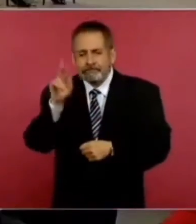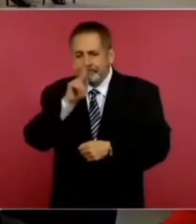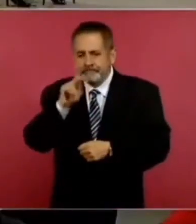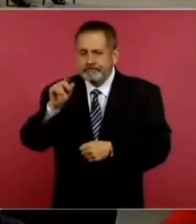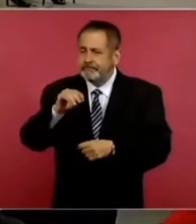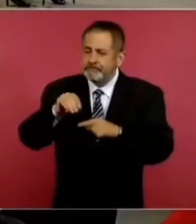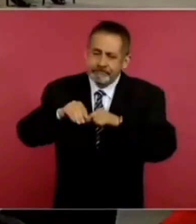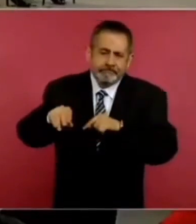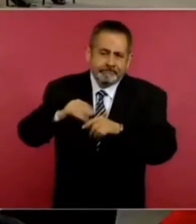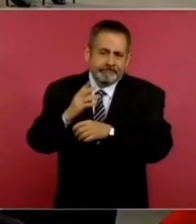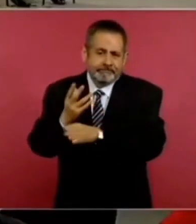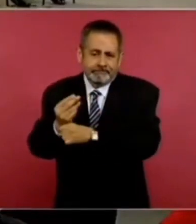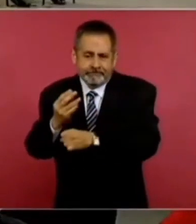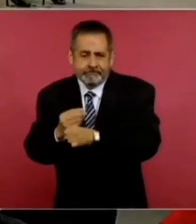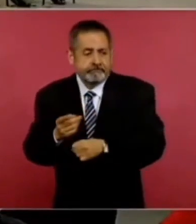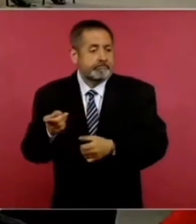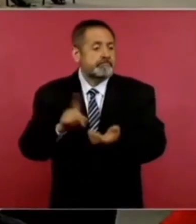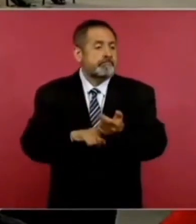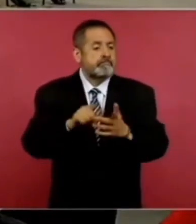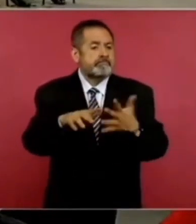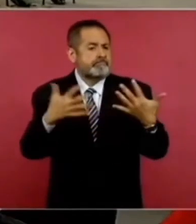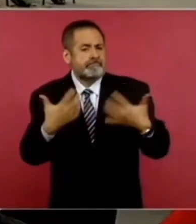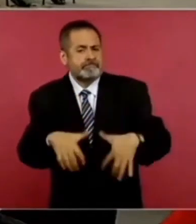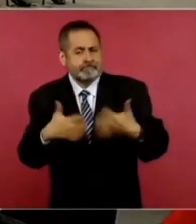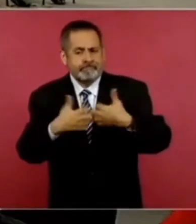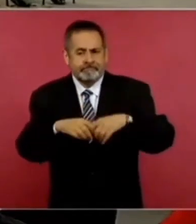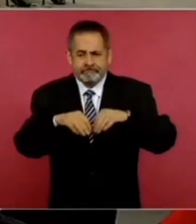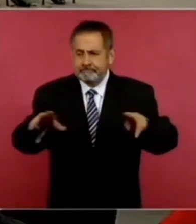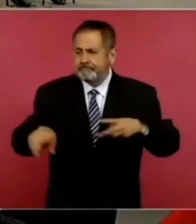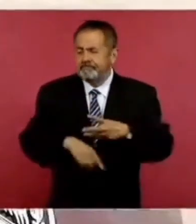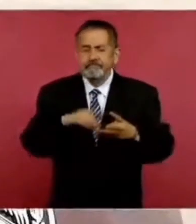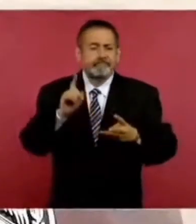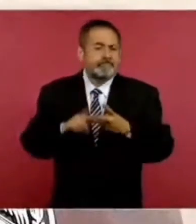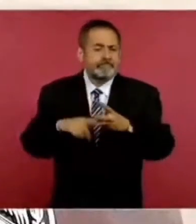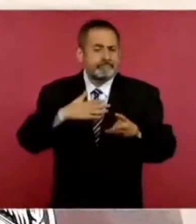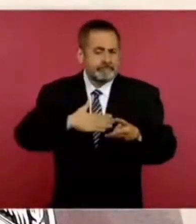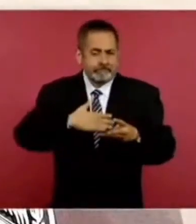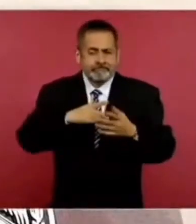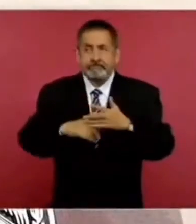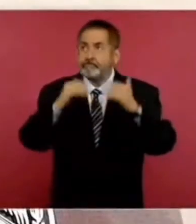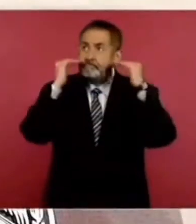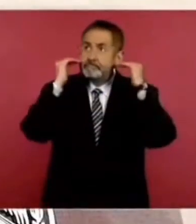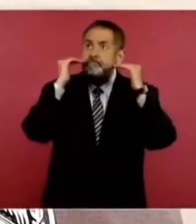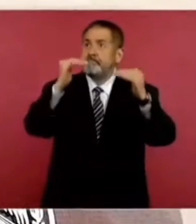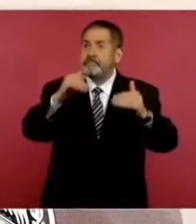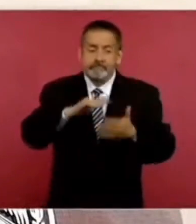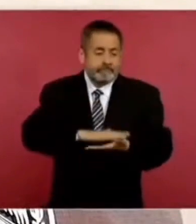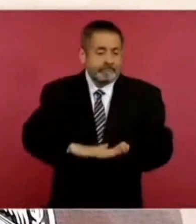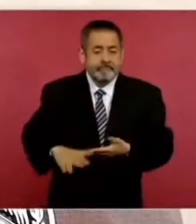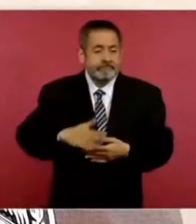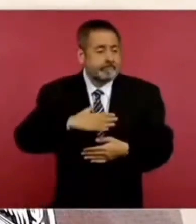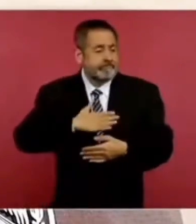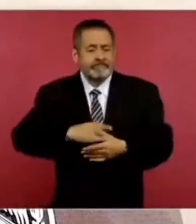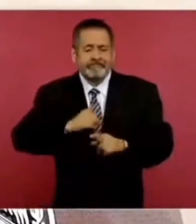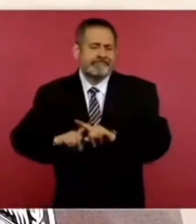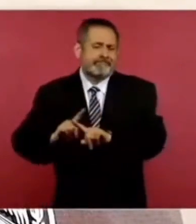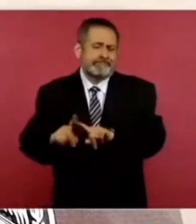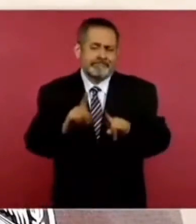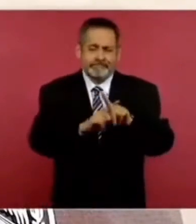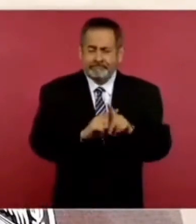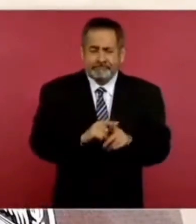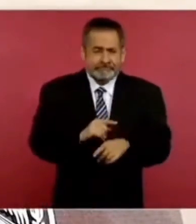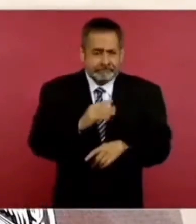cuartos de casas de máquinas, equipo hidrosanitario, plafones, techos, luminarias, pisos, baños, cosas